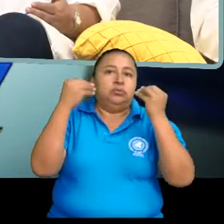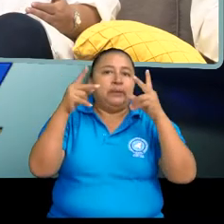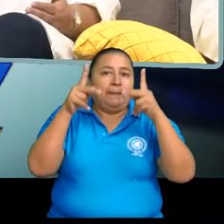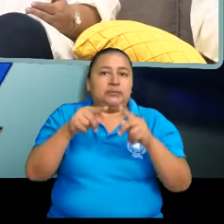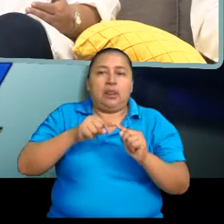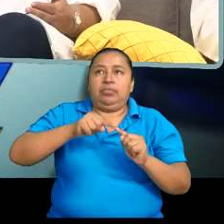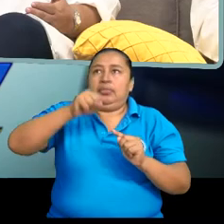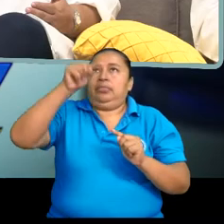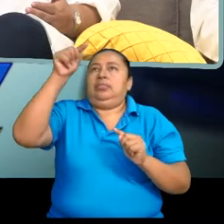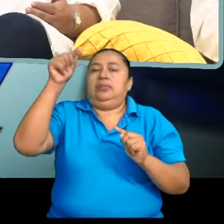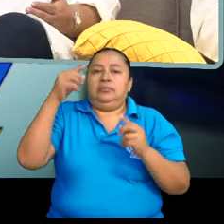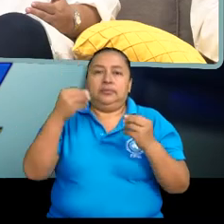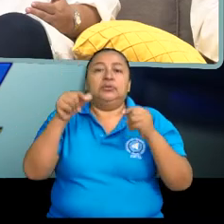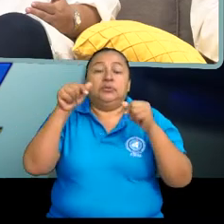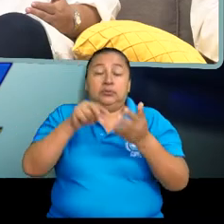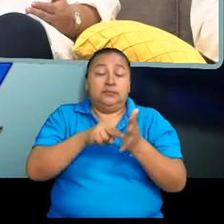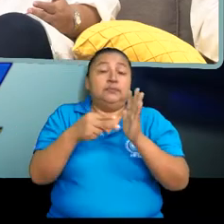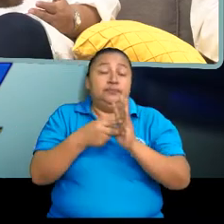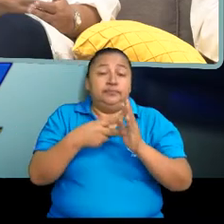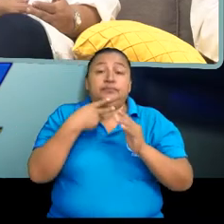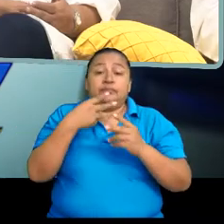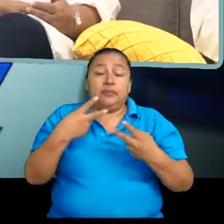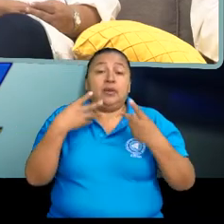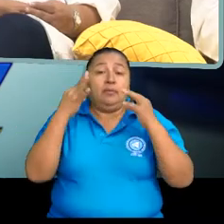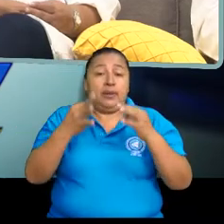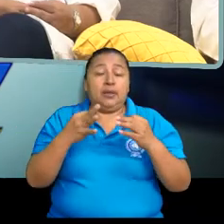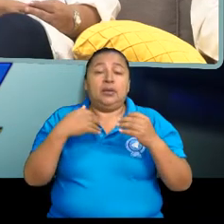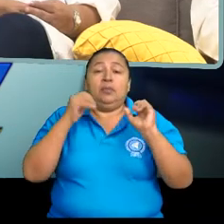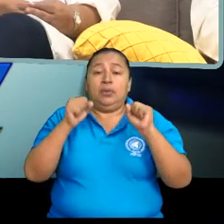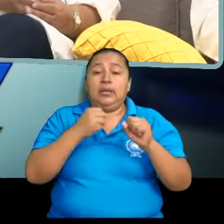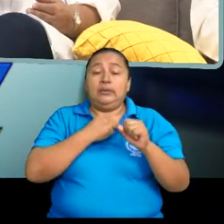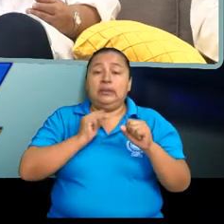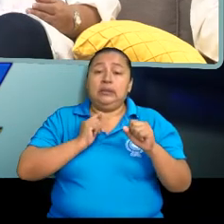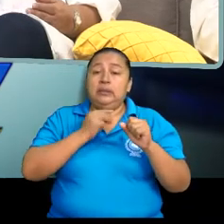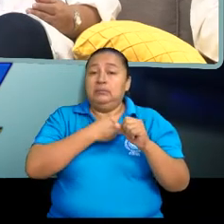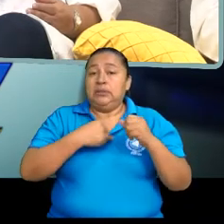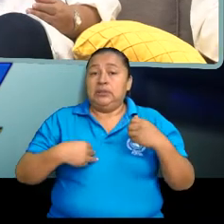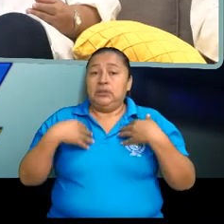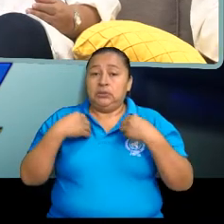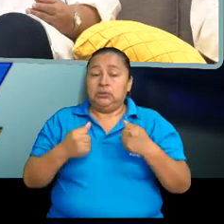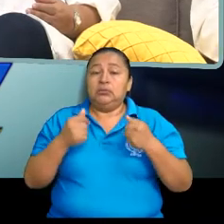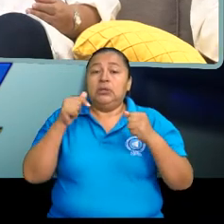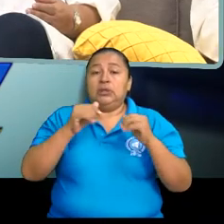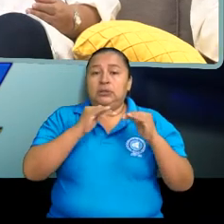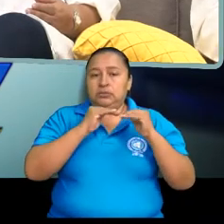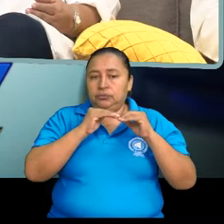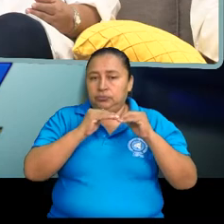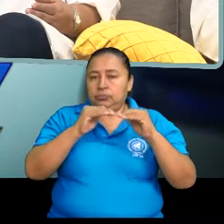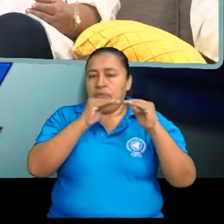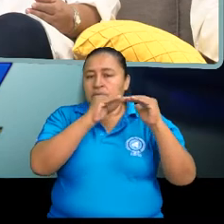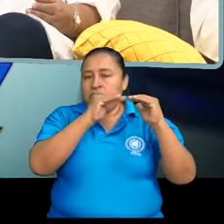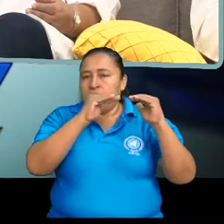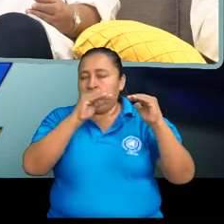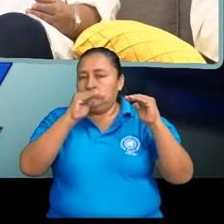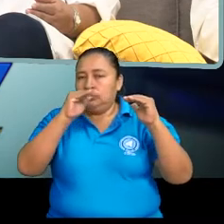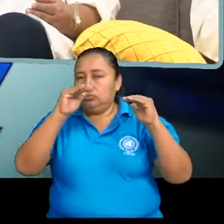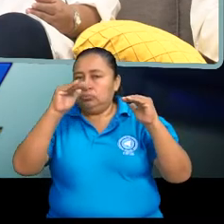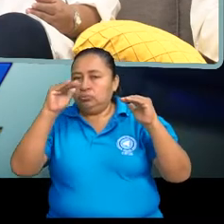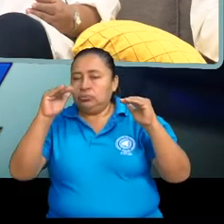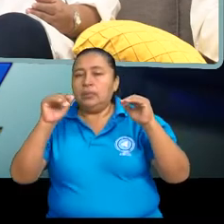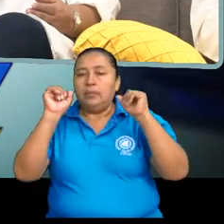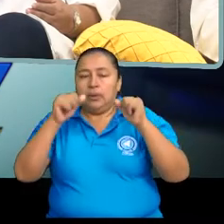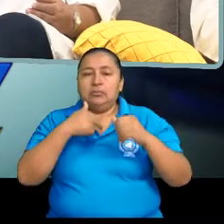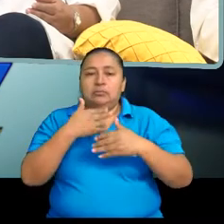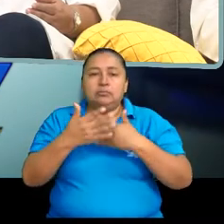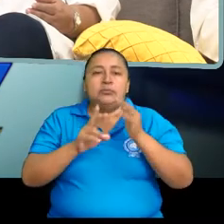eso afecta la calidad y la respuesta que pueda tenerse a nivel del sistema, y que el que se maneje en una meseta nos ayuda a ir